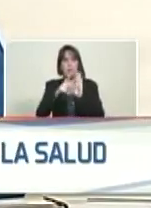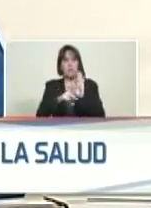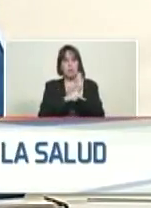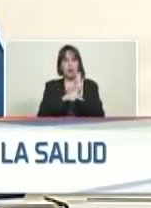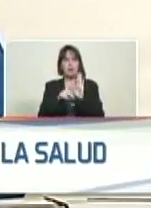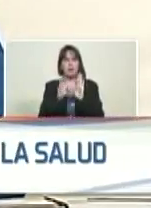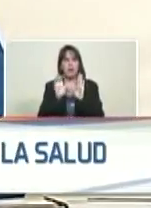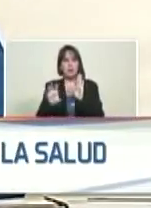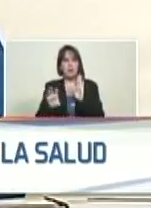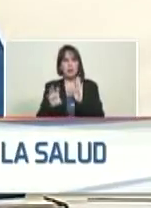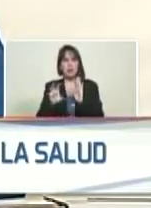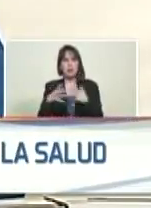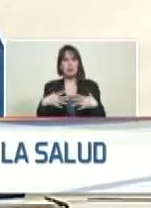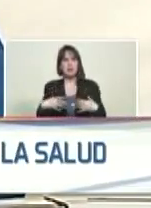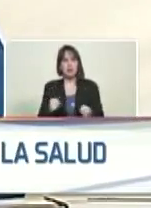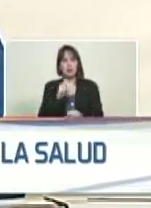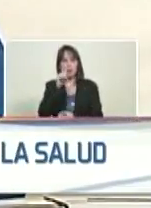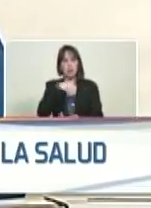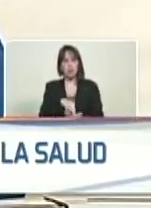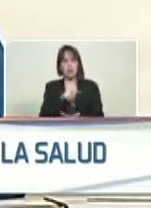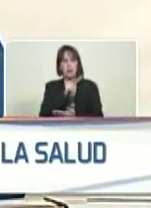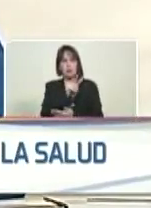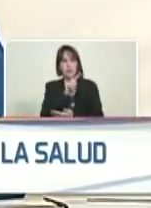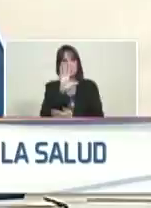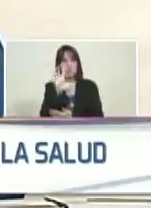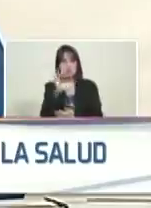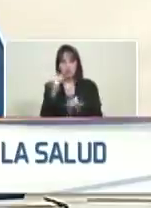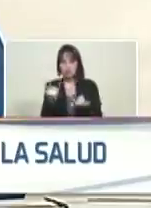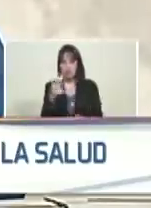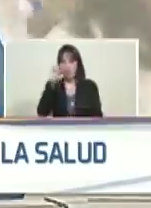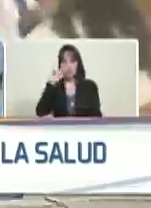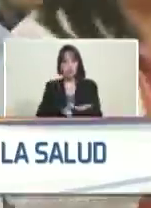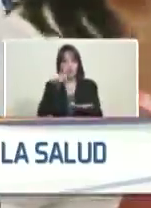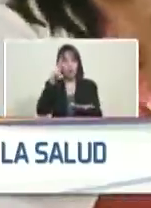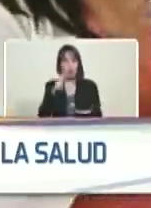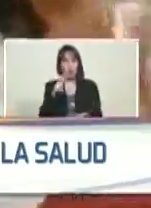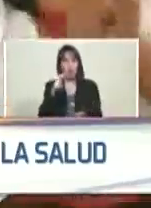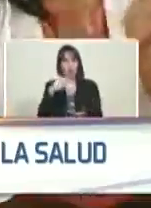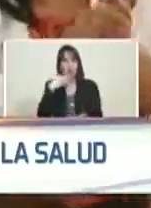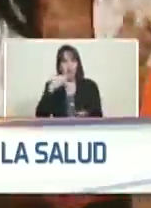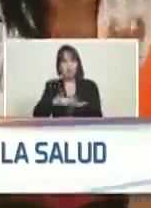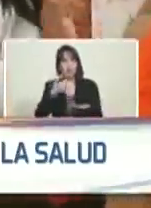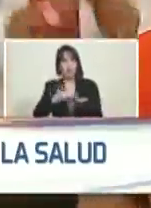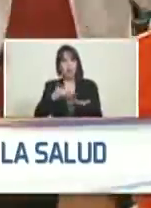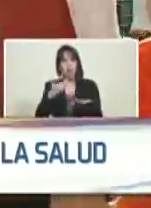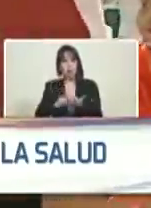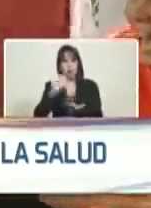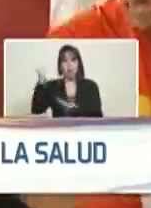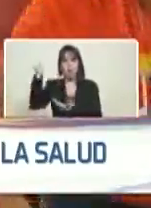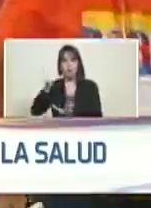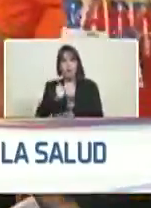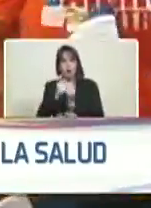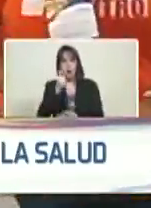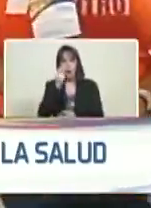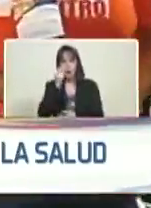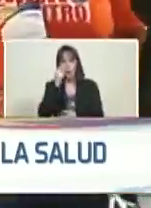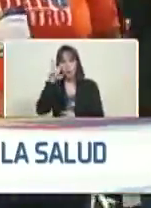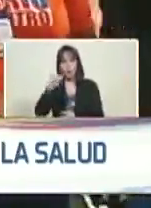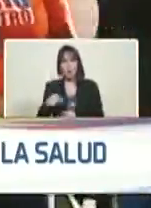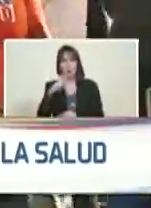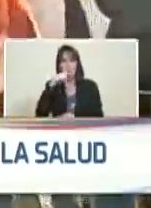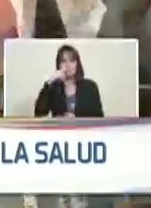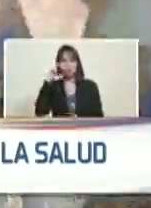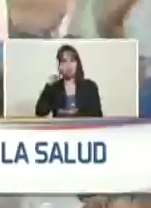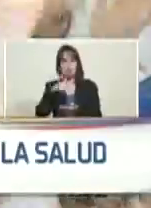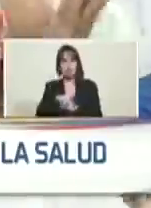Salud 2025. Así que yo lo doy por aprobado, las propuestas que ha traído el doctor Rico. Cada